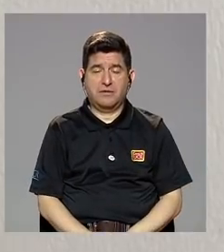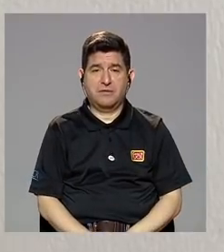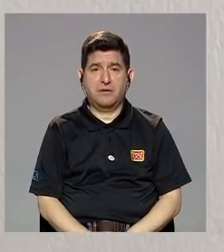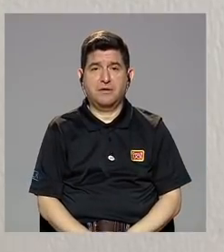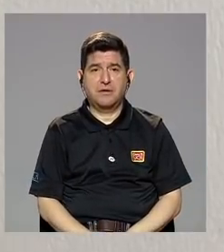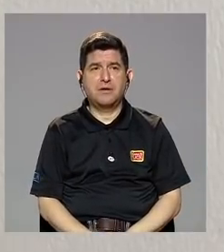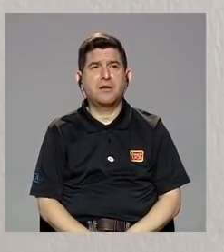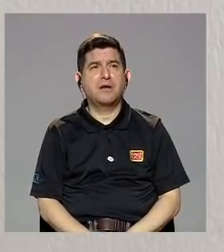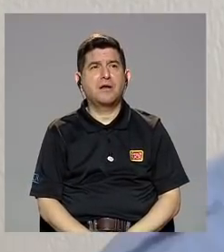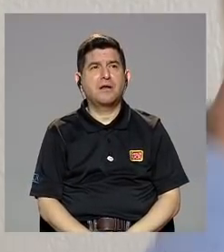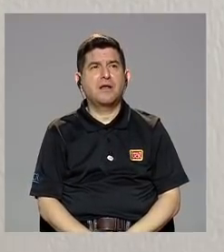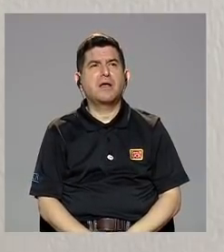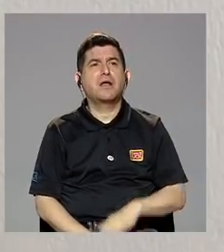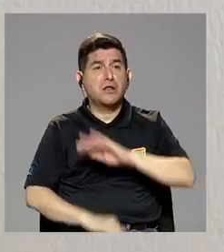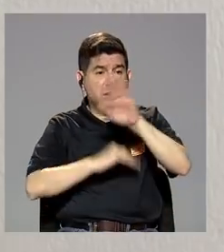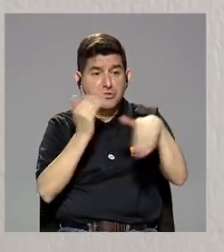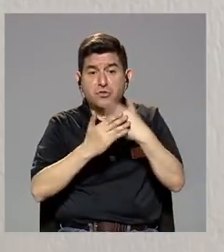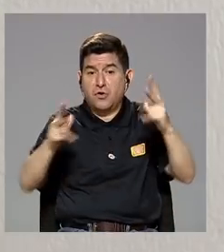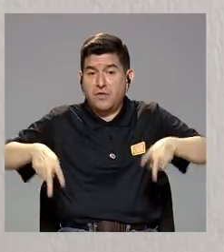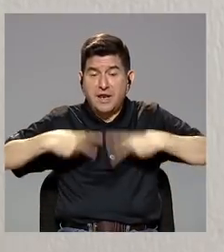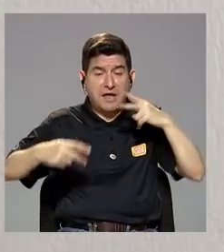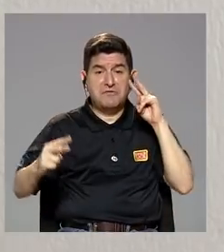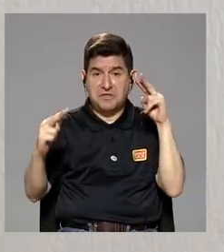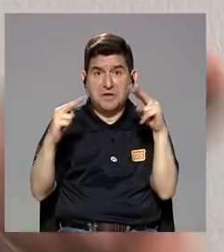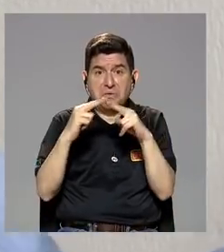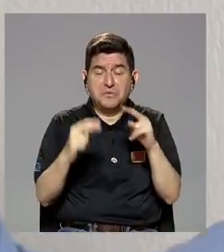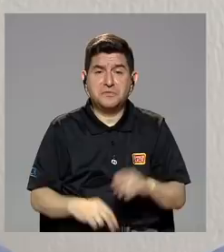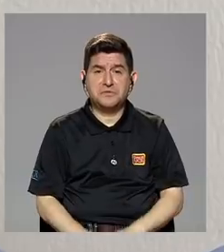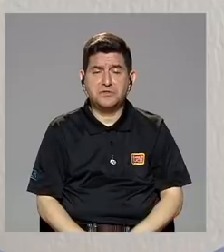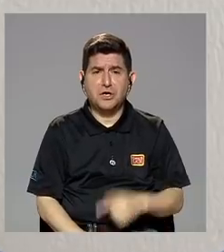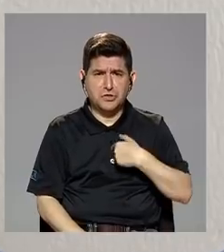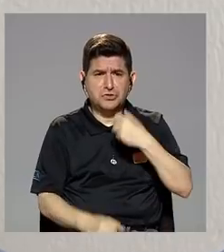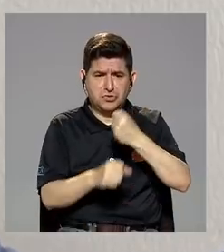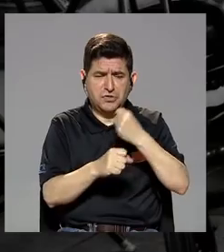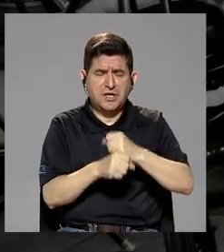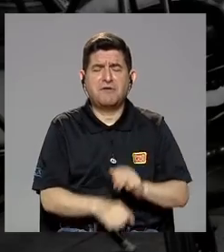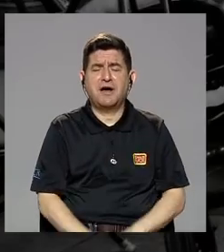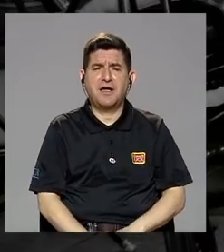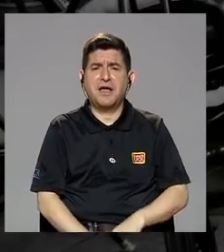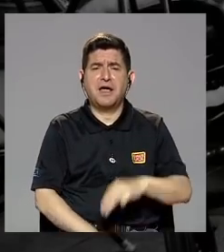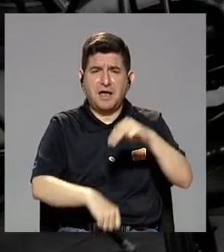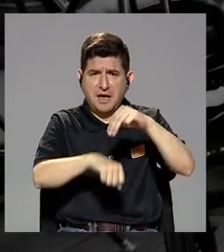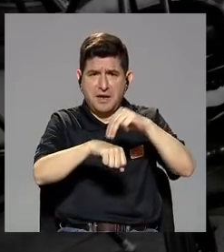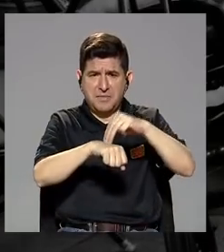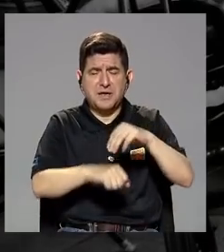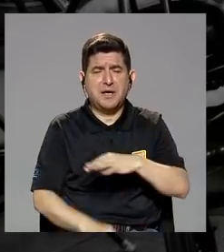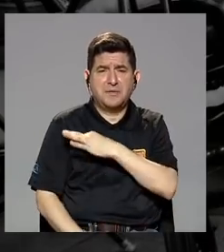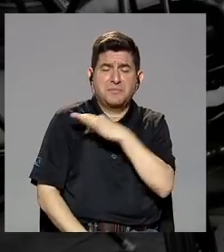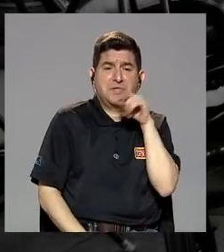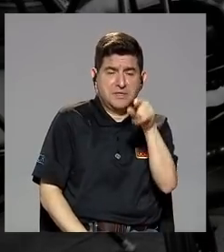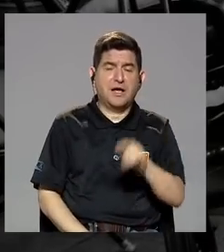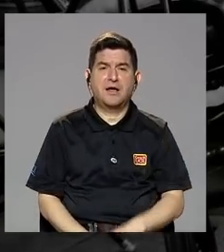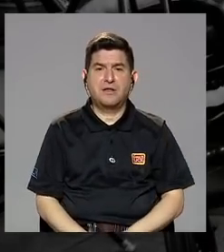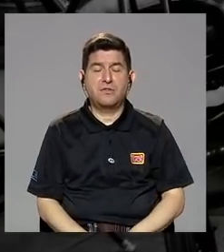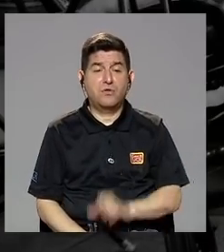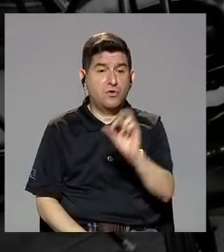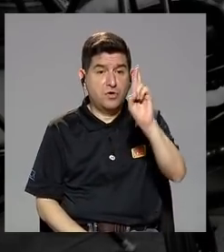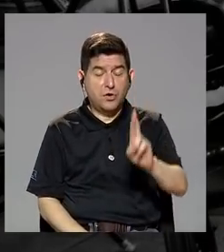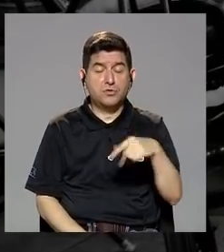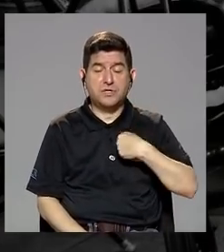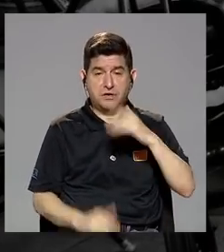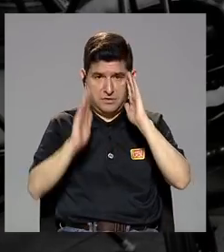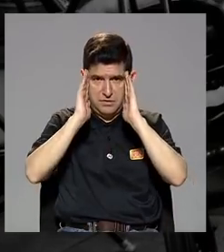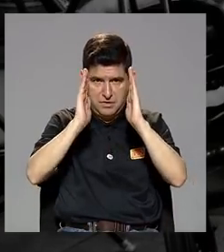nos conocemos de toda la vida prácticamente incluso yo viajaba mucho más allá ni invitado por él y cuando vino costa rica me tocó a mí